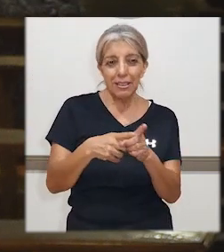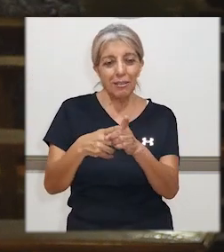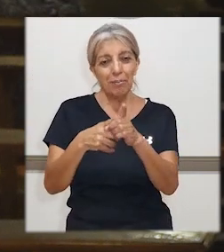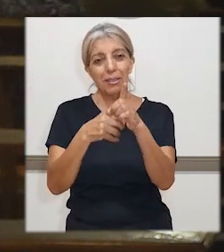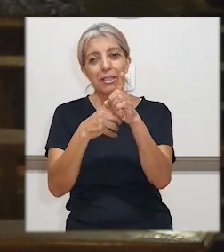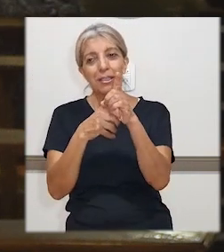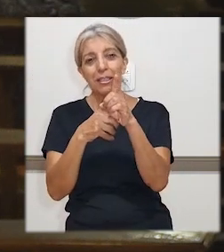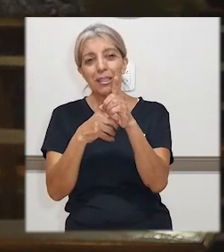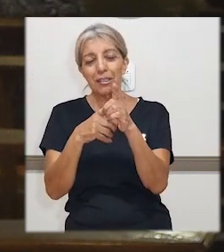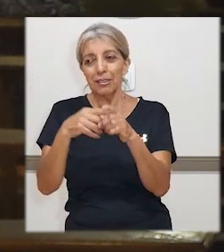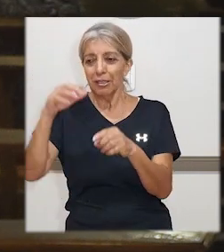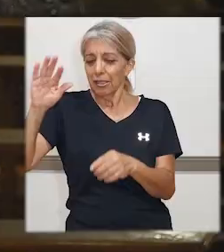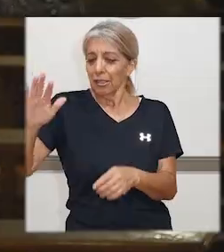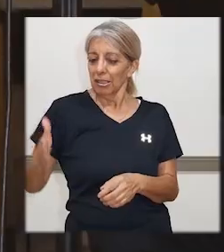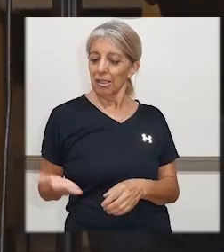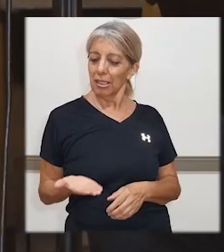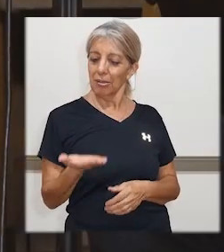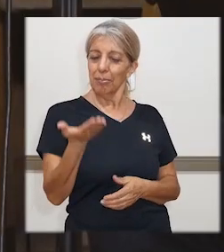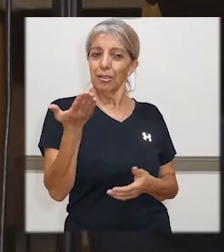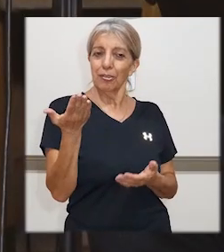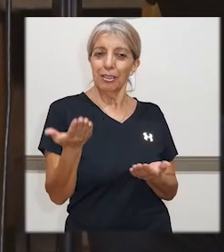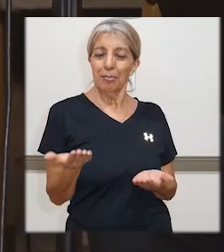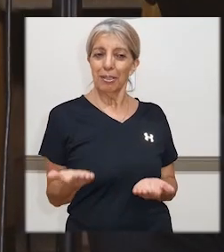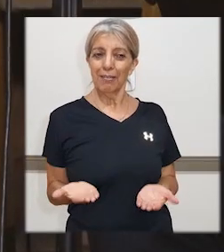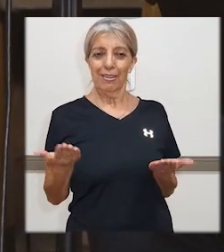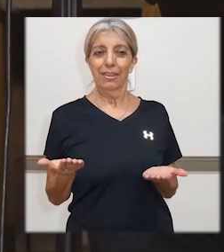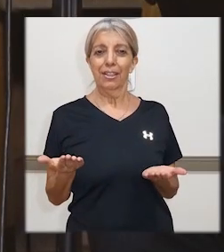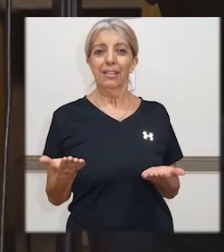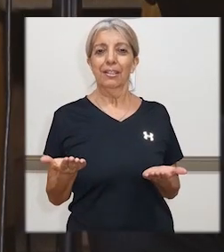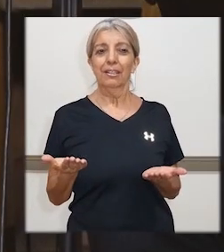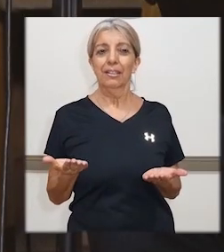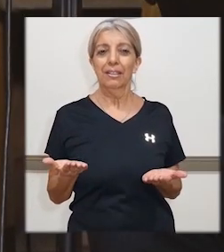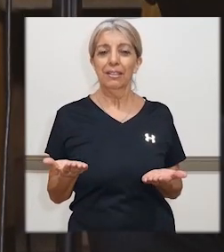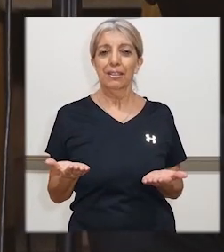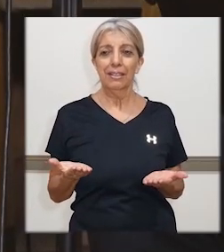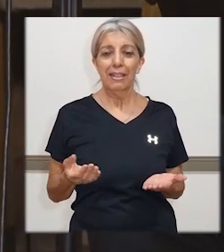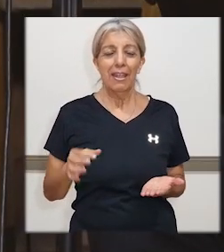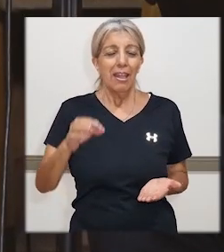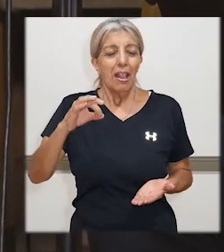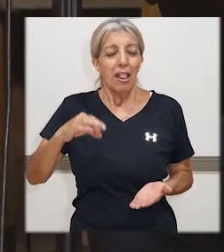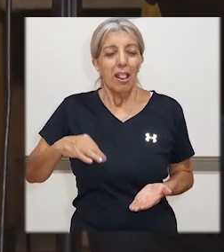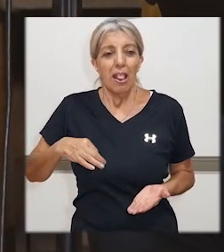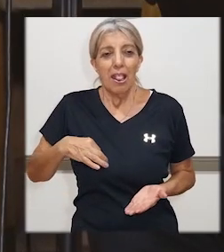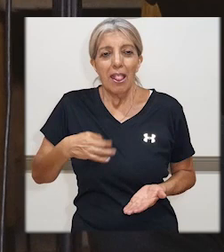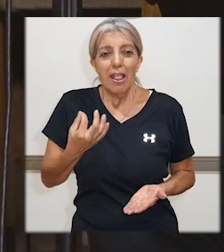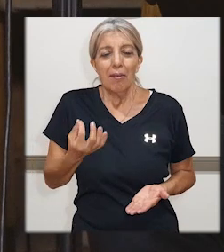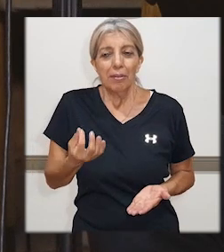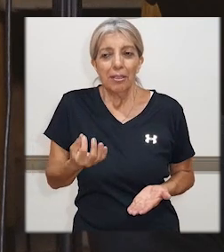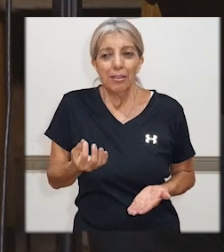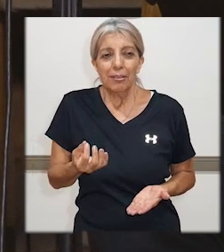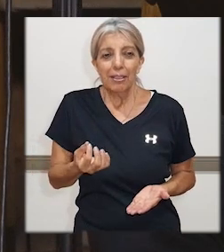La mano que me sostiene, la vida que